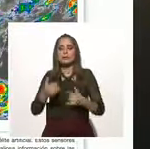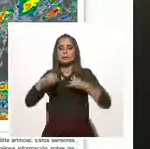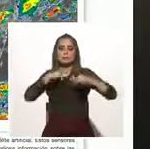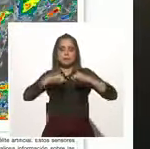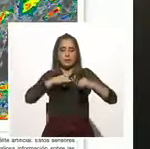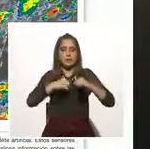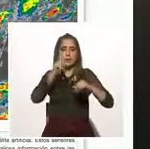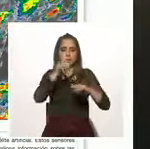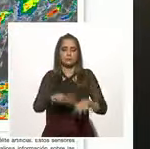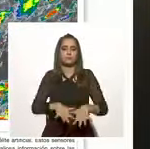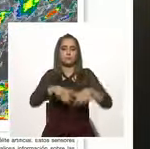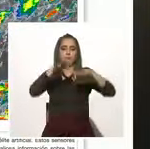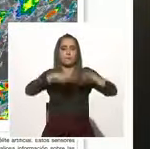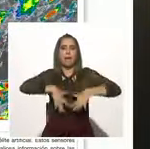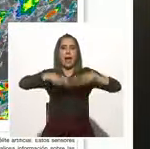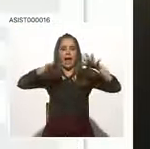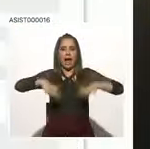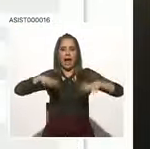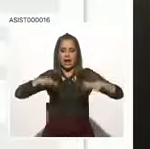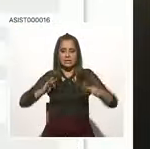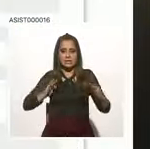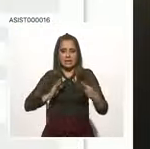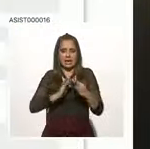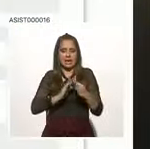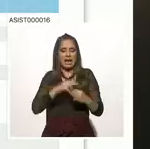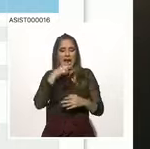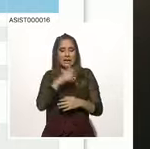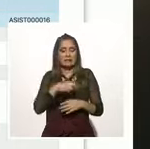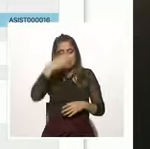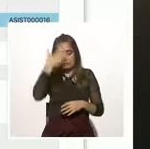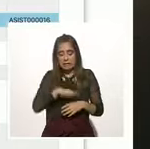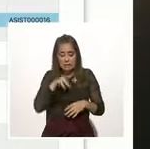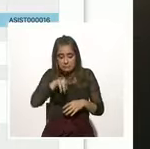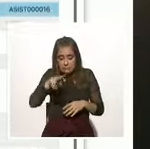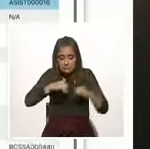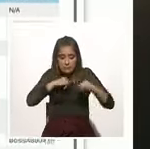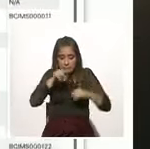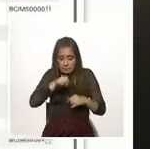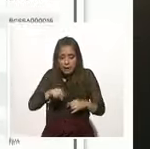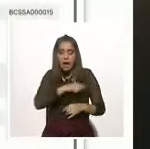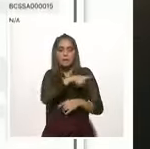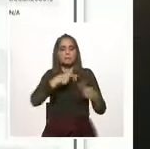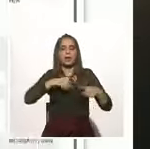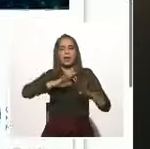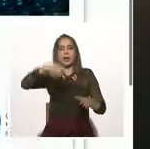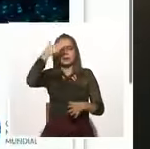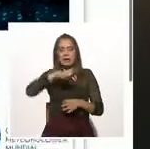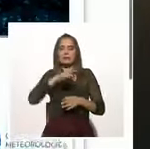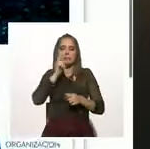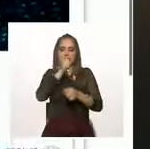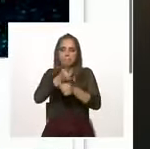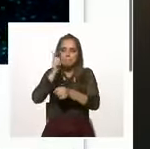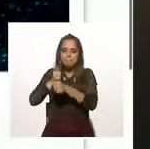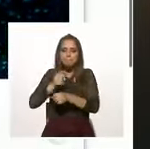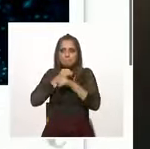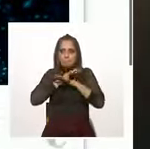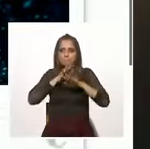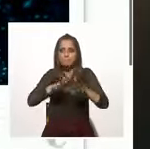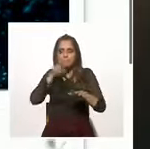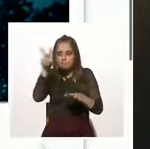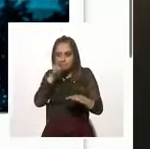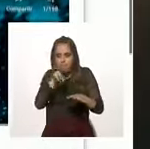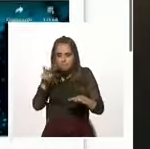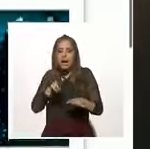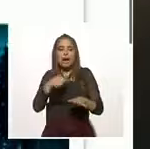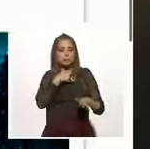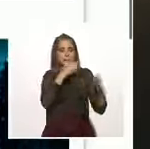por inundaciones costeras. Este conjunto de información le permite a la población establecer si